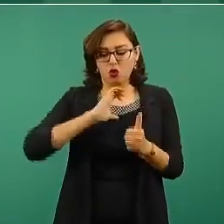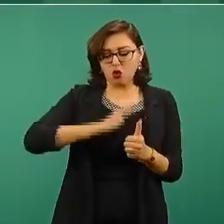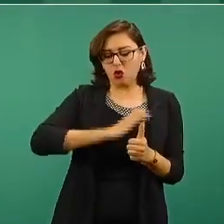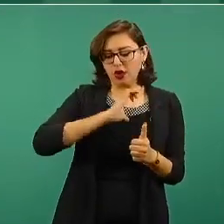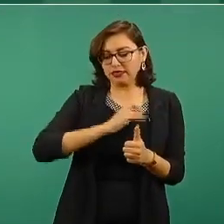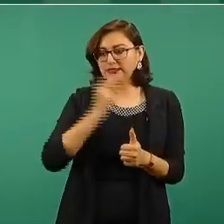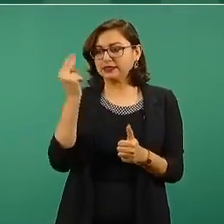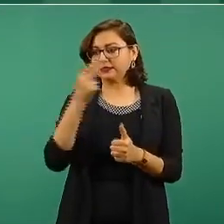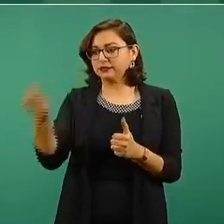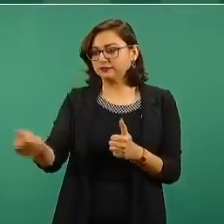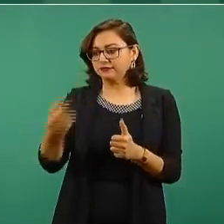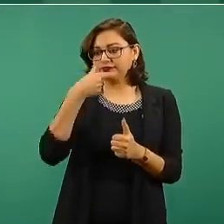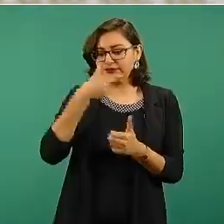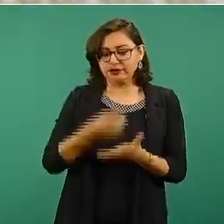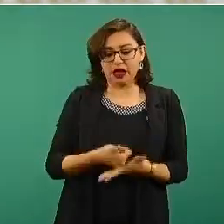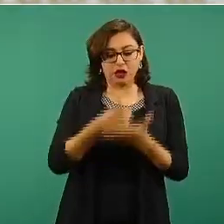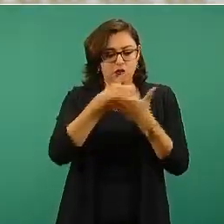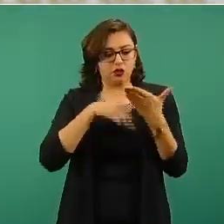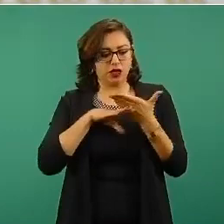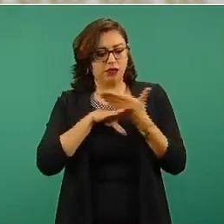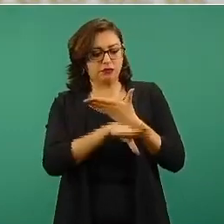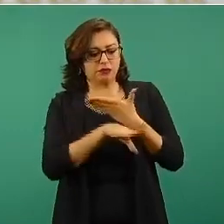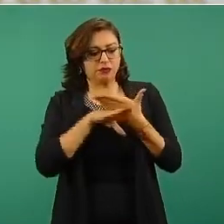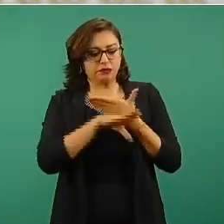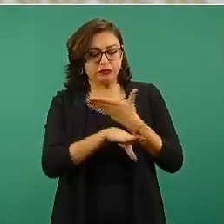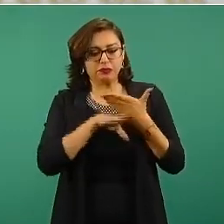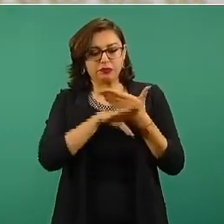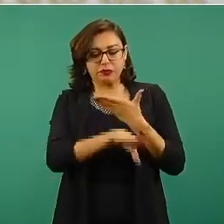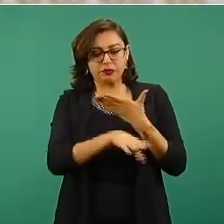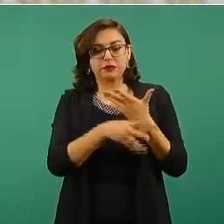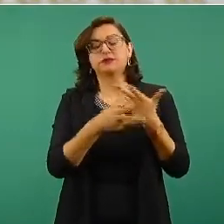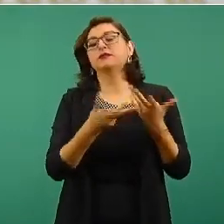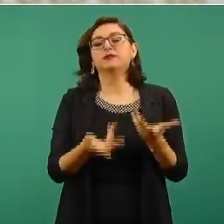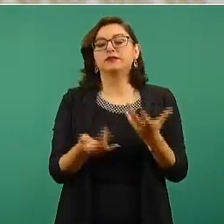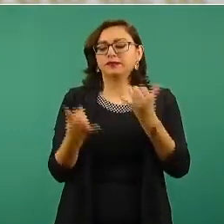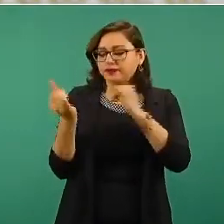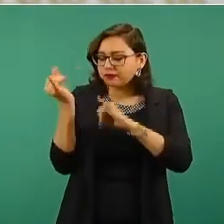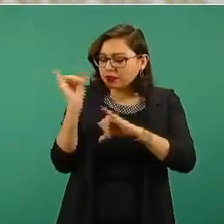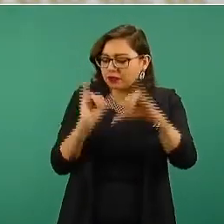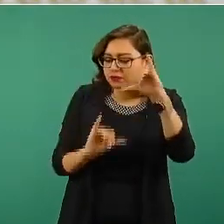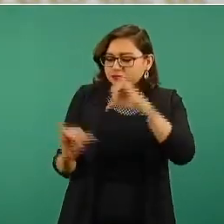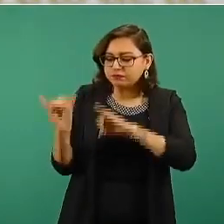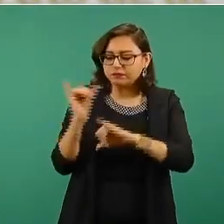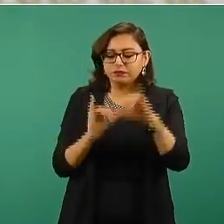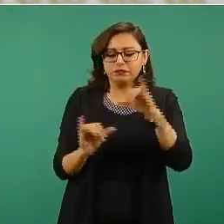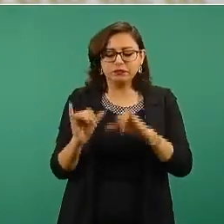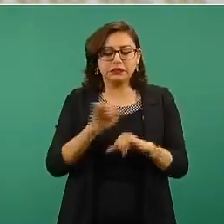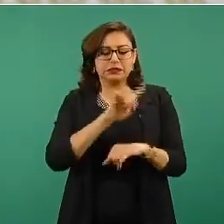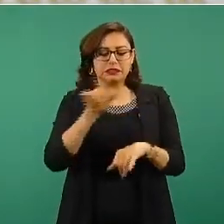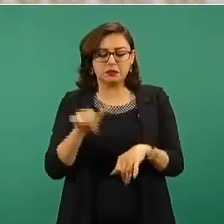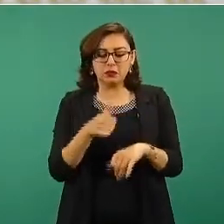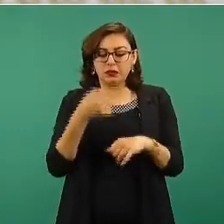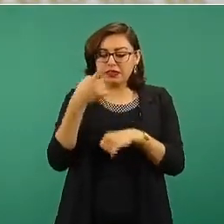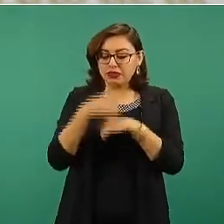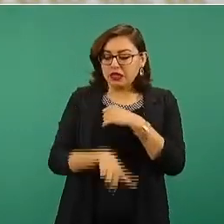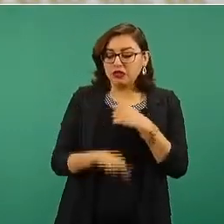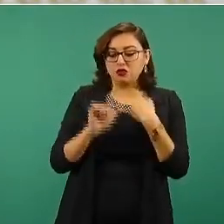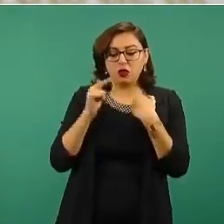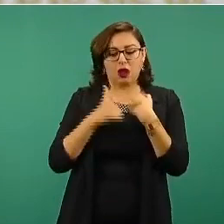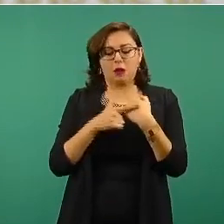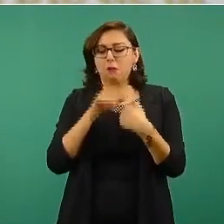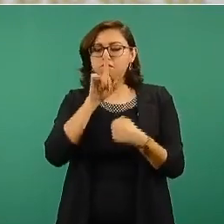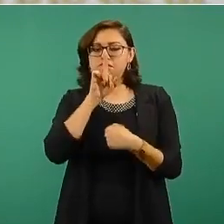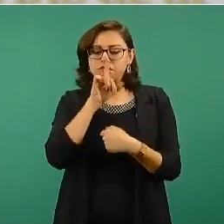cáncer requiere para lograr abatir con la mínima posibilidad de tener efectos colaterales. Ese